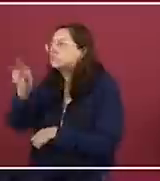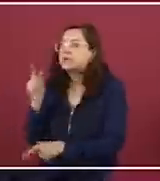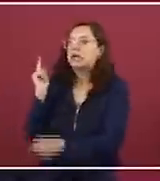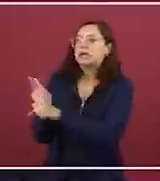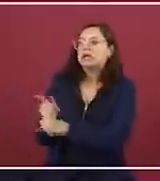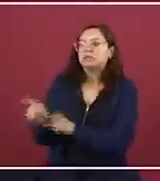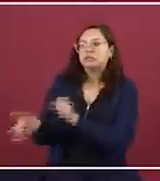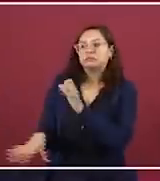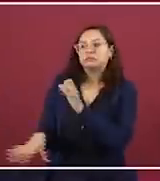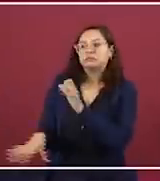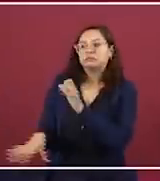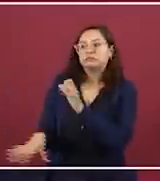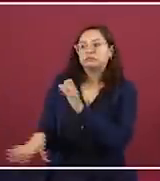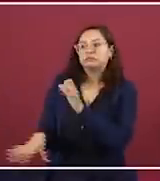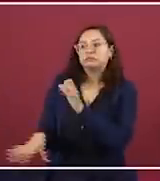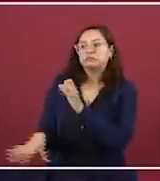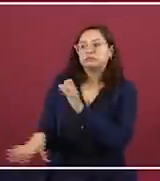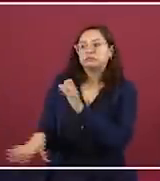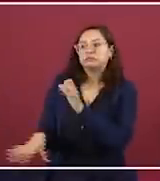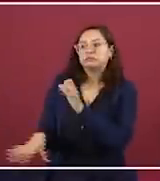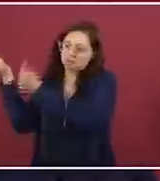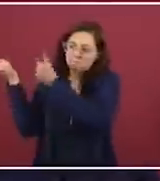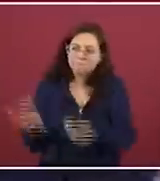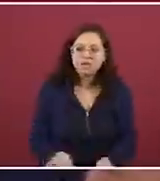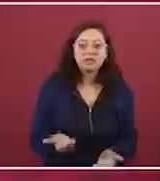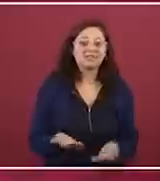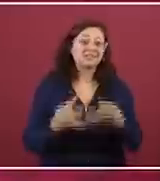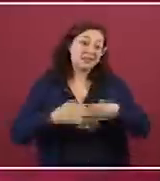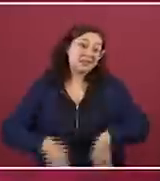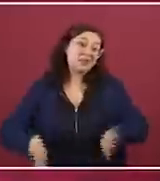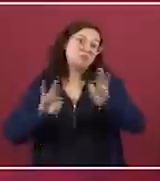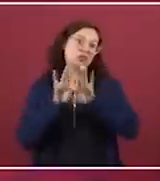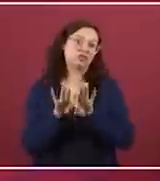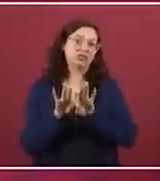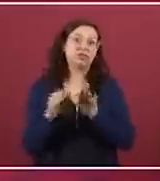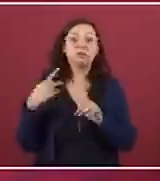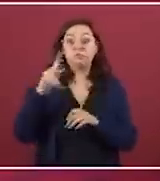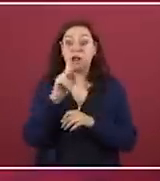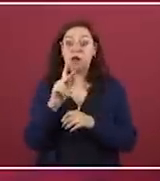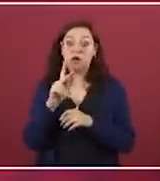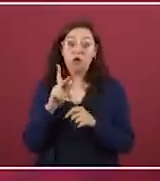porque es algo fundamental. Pero no nos vamos